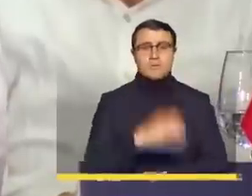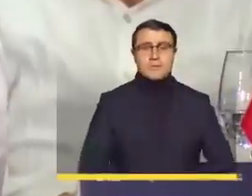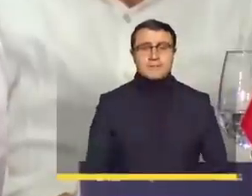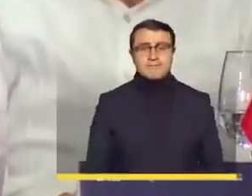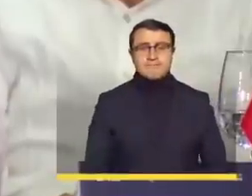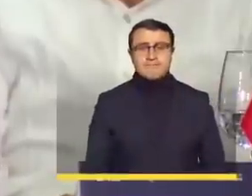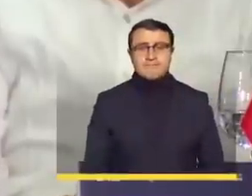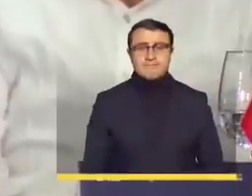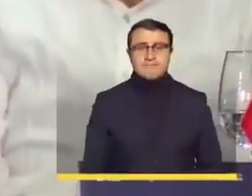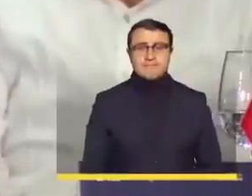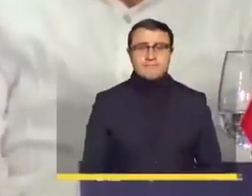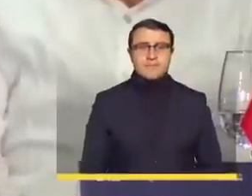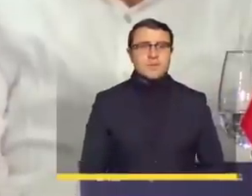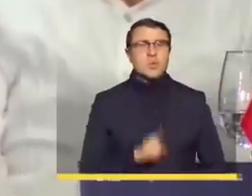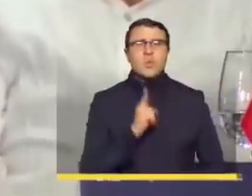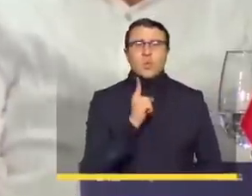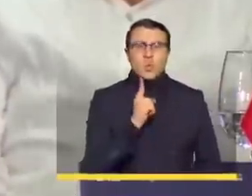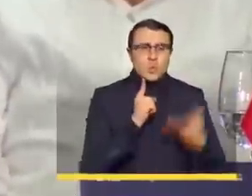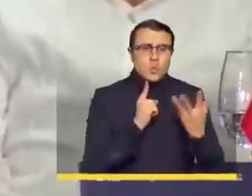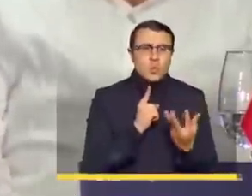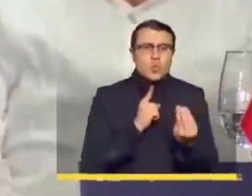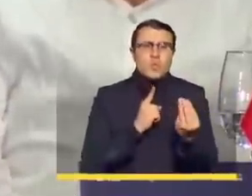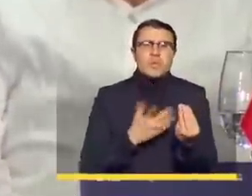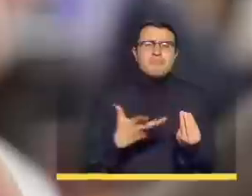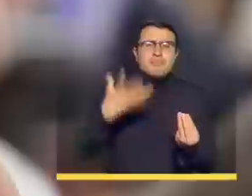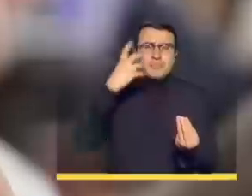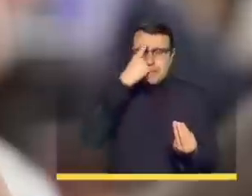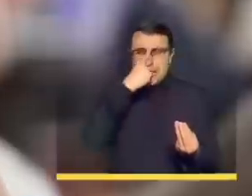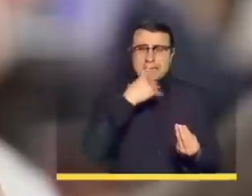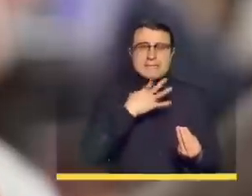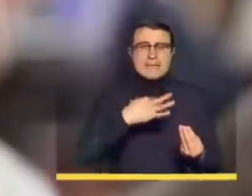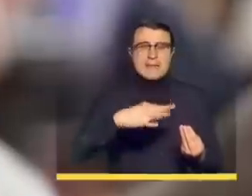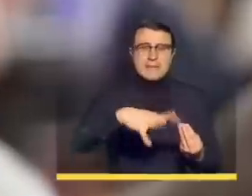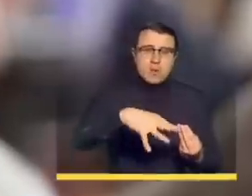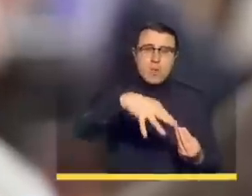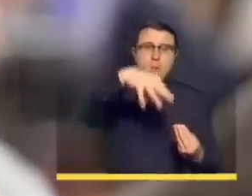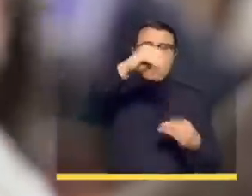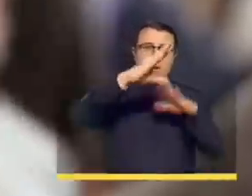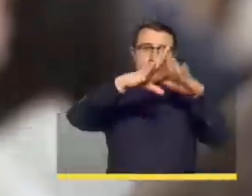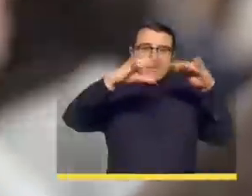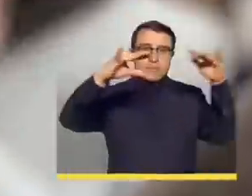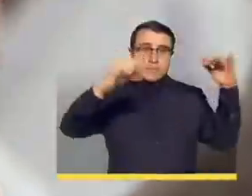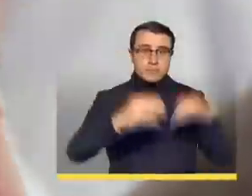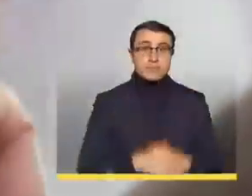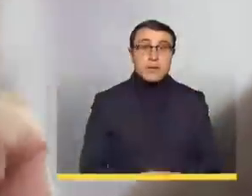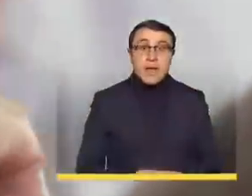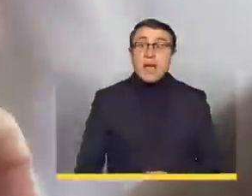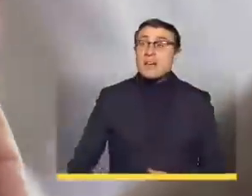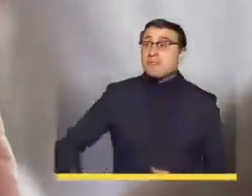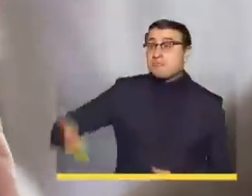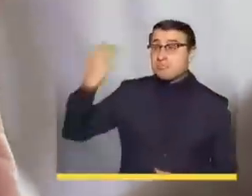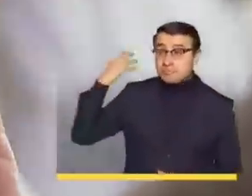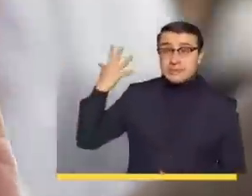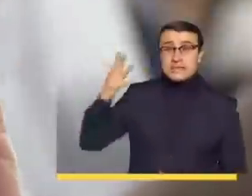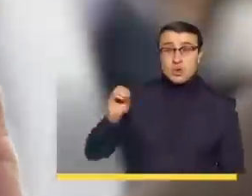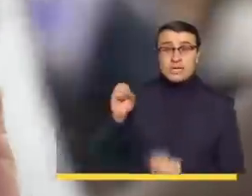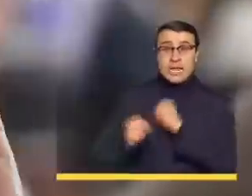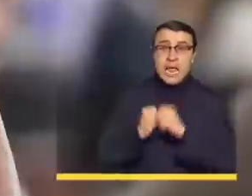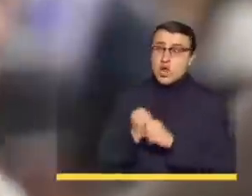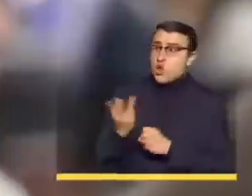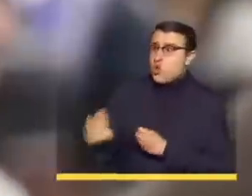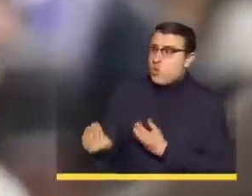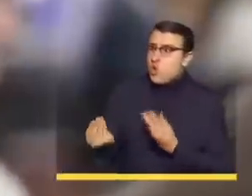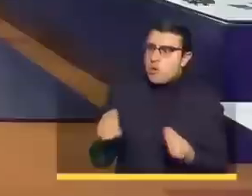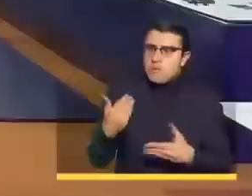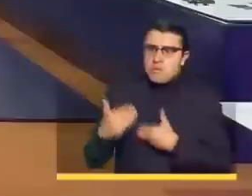Una por ahí que había en la selva, en la Sierra Nevada de Santa Marta. Ahora, hace 50 años tenemos mafias cada vez